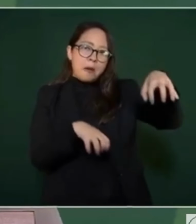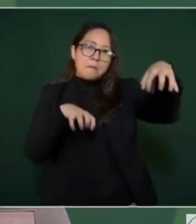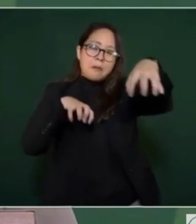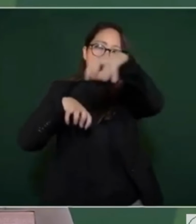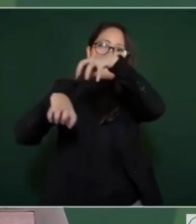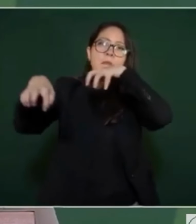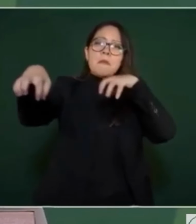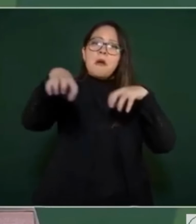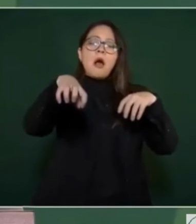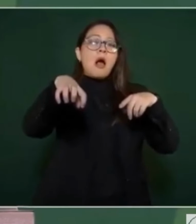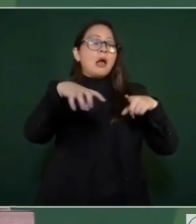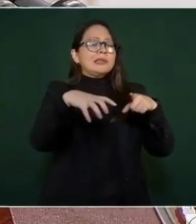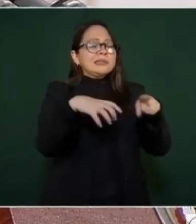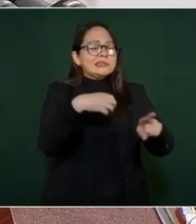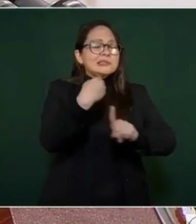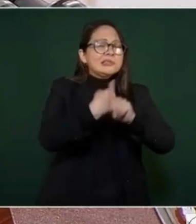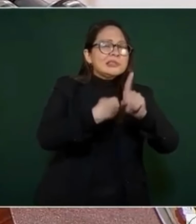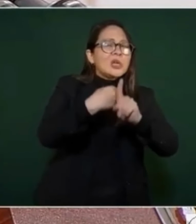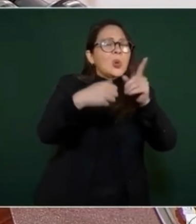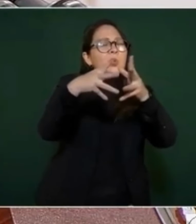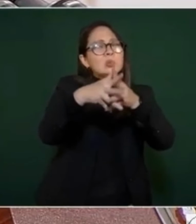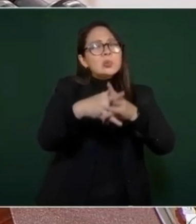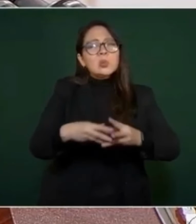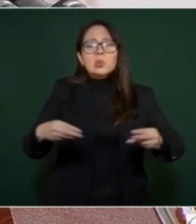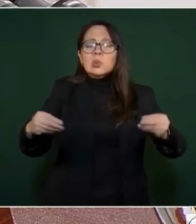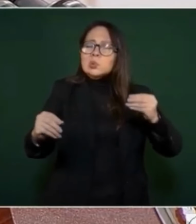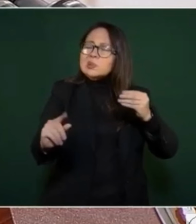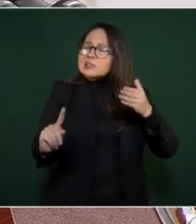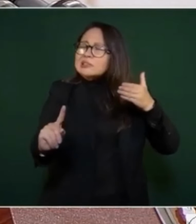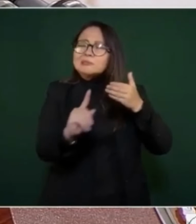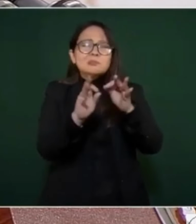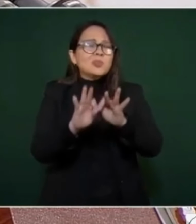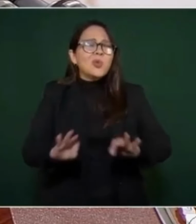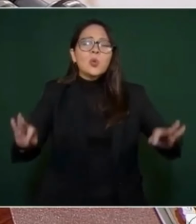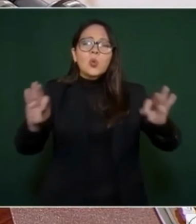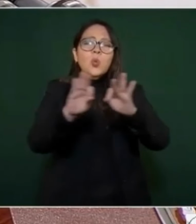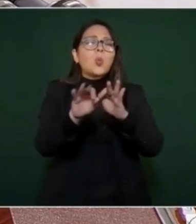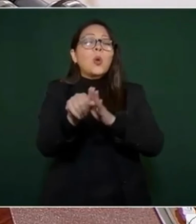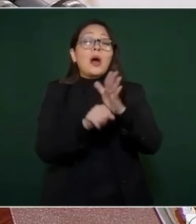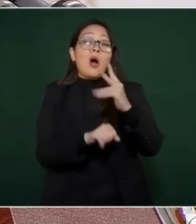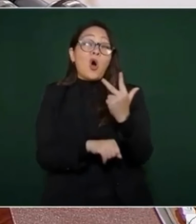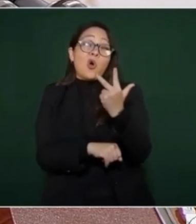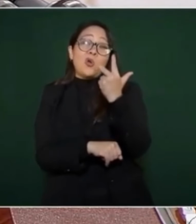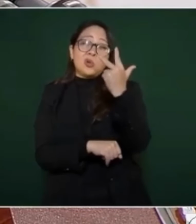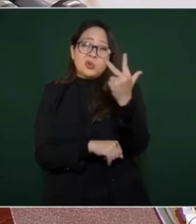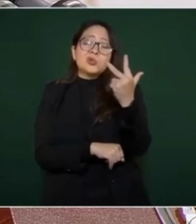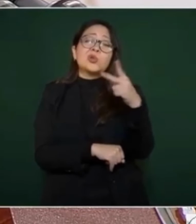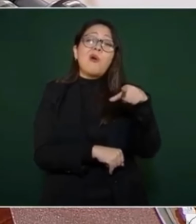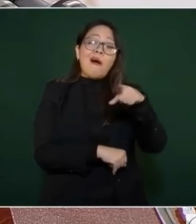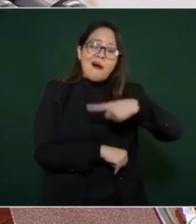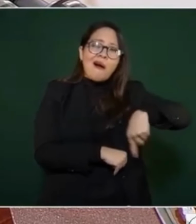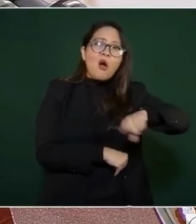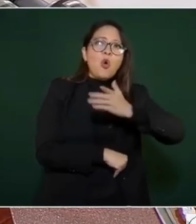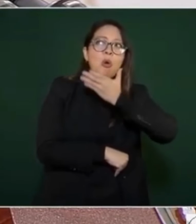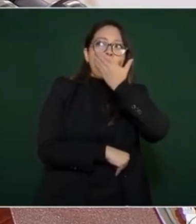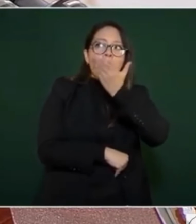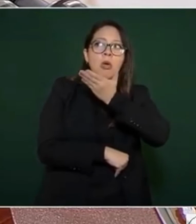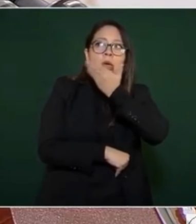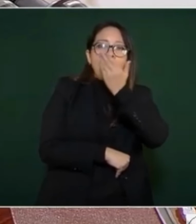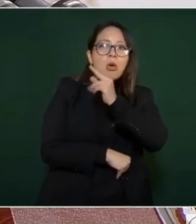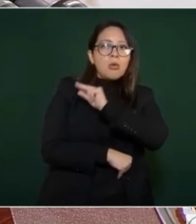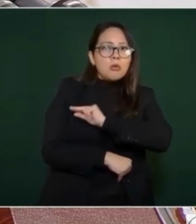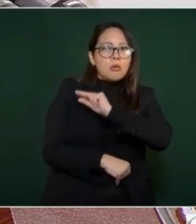específicamente sobre los 8 penales que estaban privatizados y que le